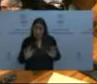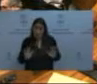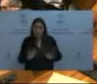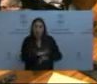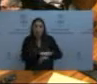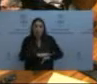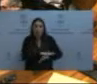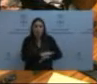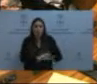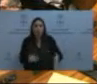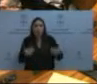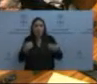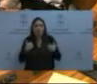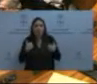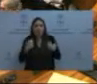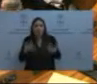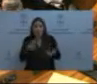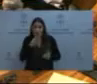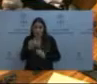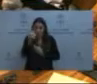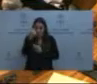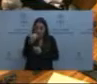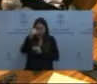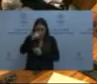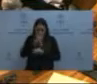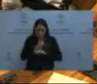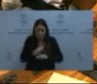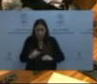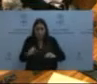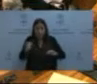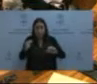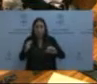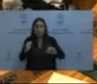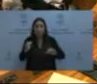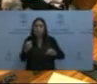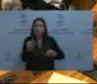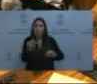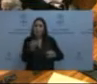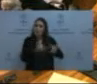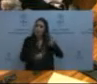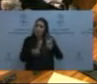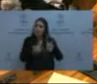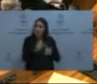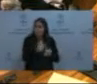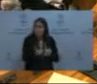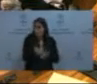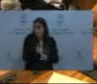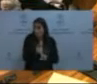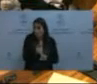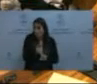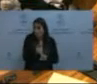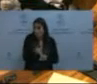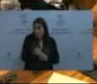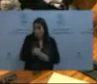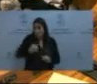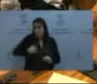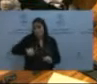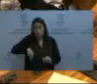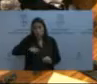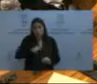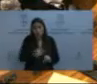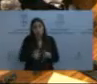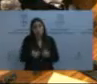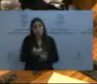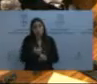nos corresponde, por mandato de esta Junta General, es resolver un problema. Lo hemos resuelto aprobando